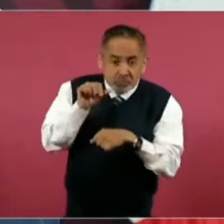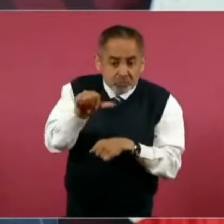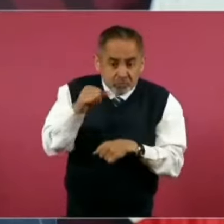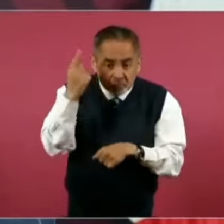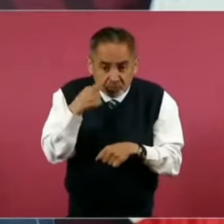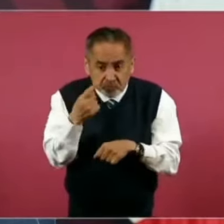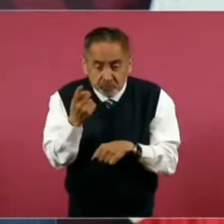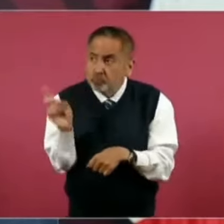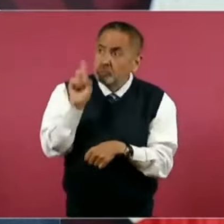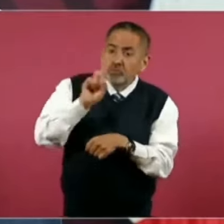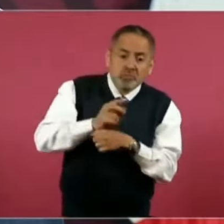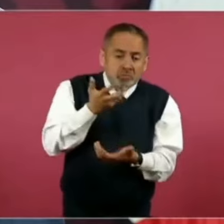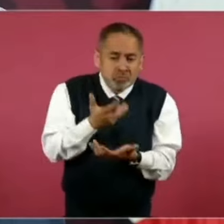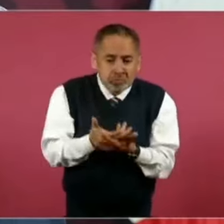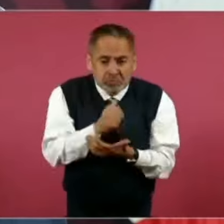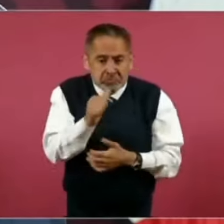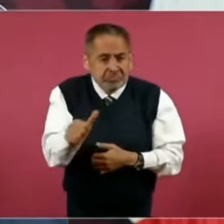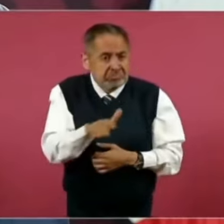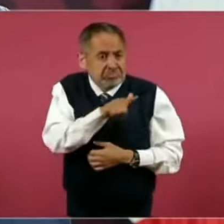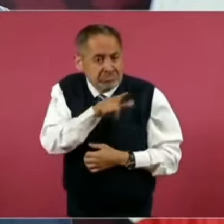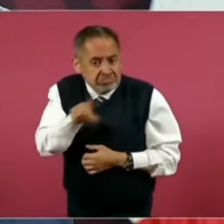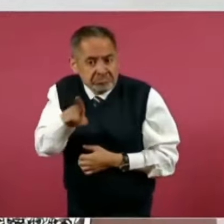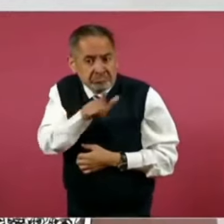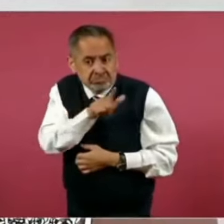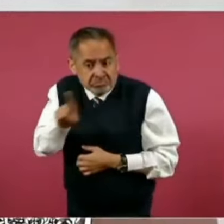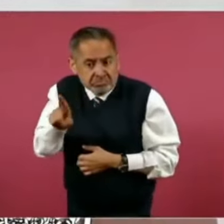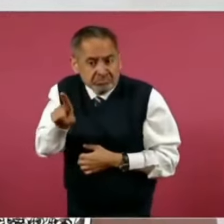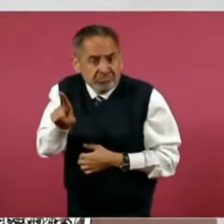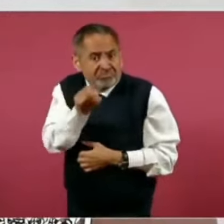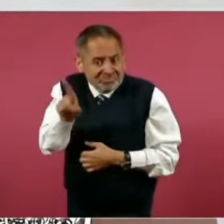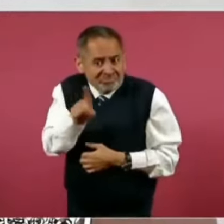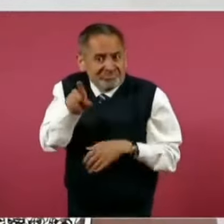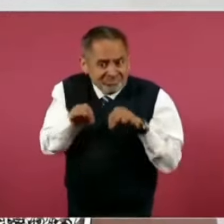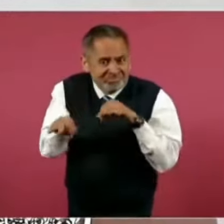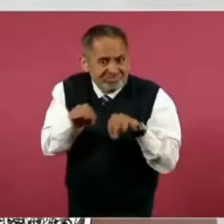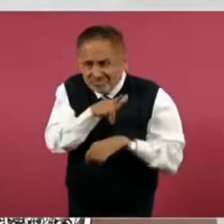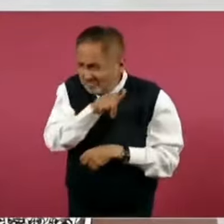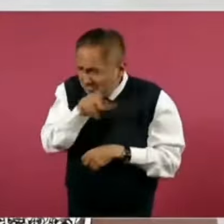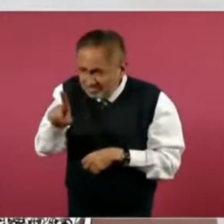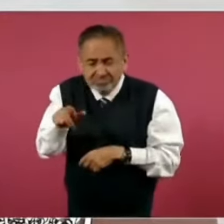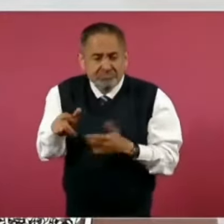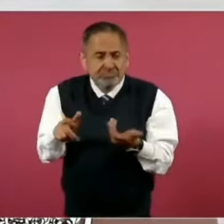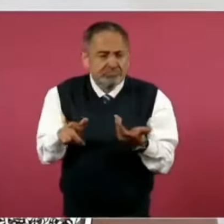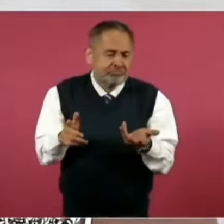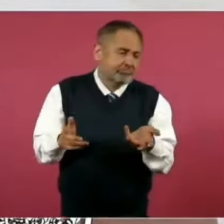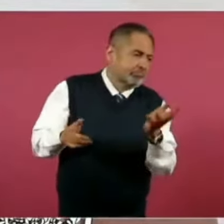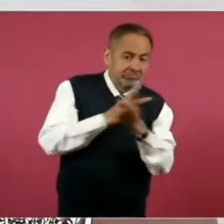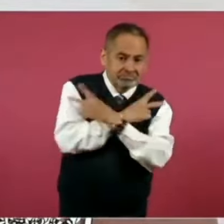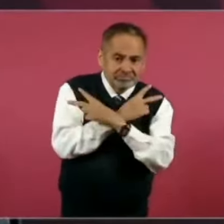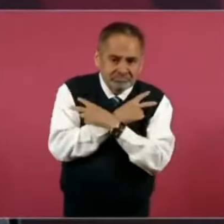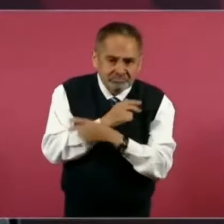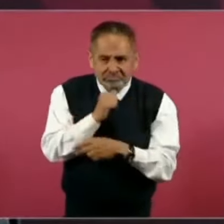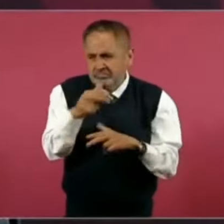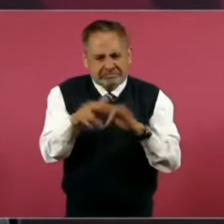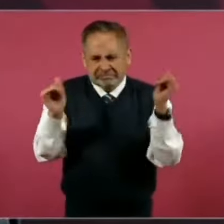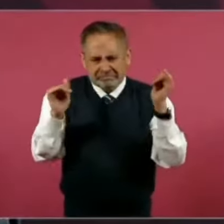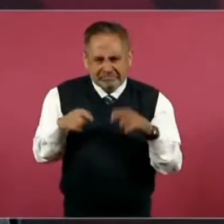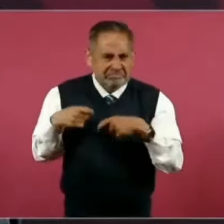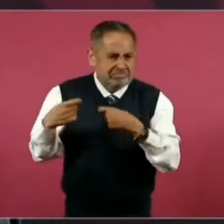sin día de descanso, se tenía que trabajar los domingos y nada de